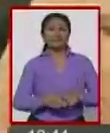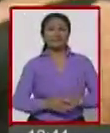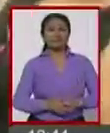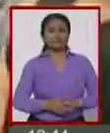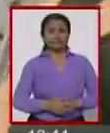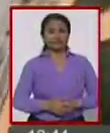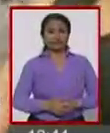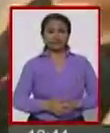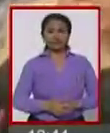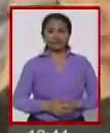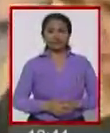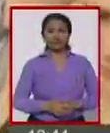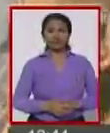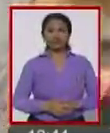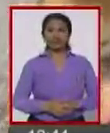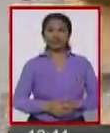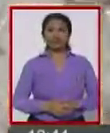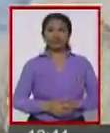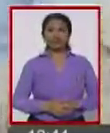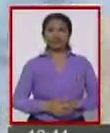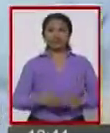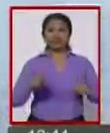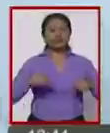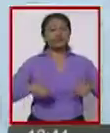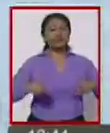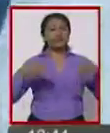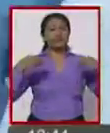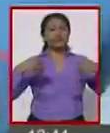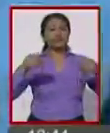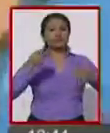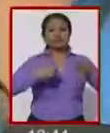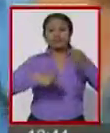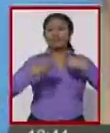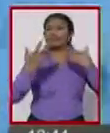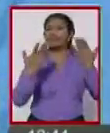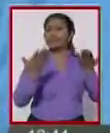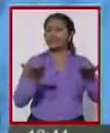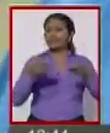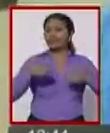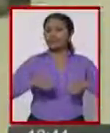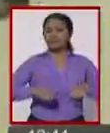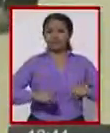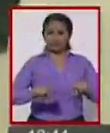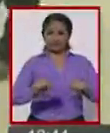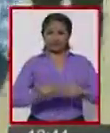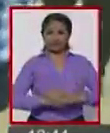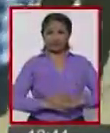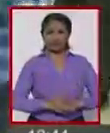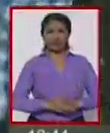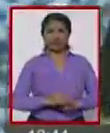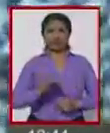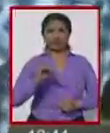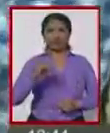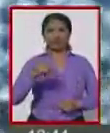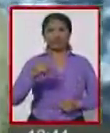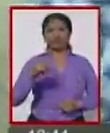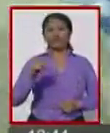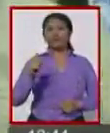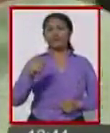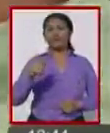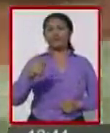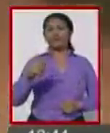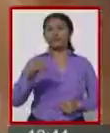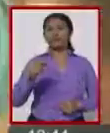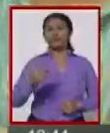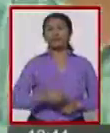propietarios de las tiendas, de los comercios que habían dentro del Shopping Fidalga. Vamos a tratar de conversar